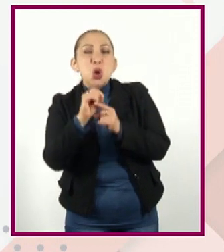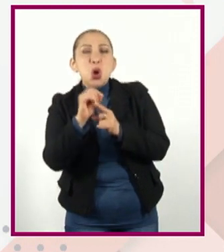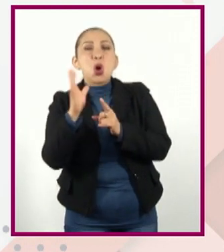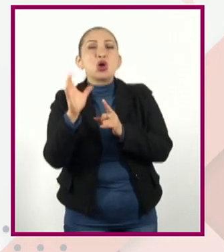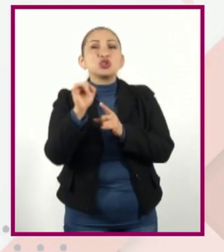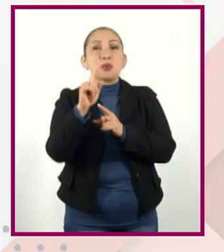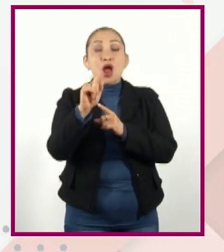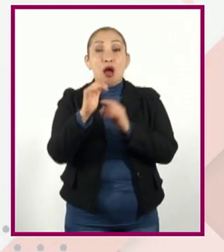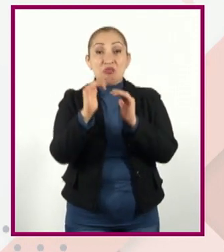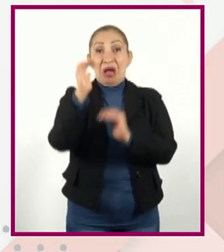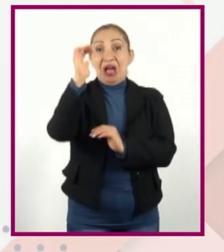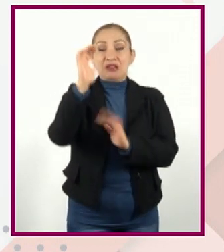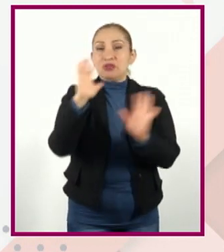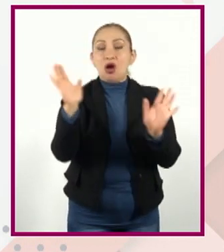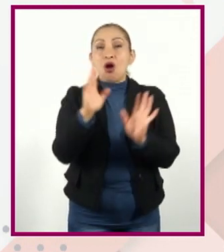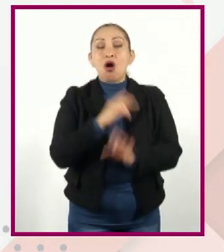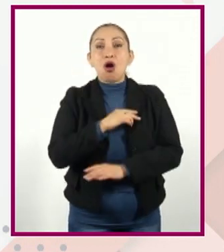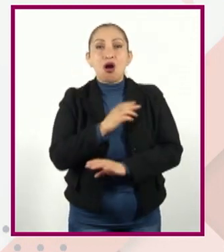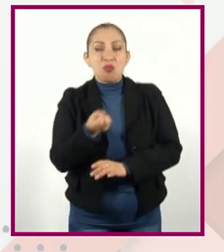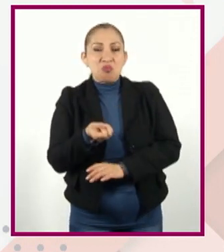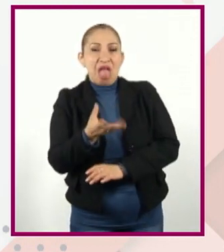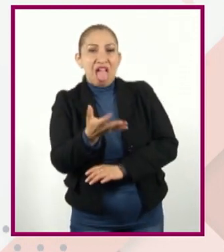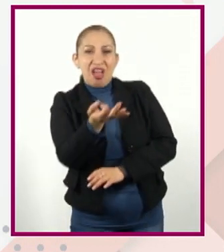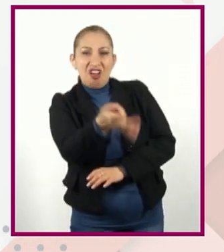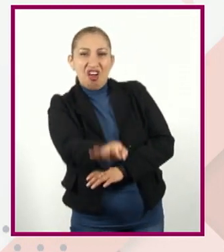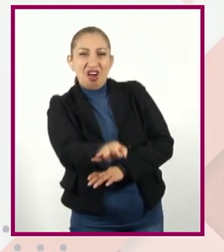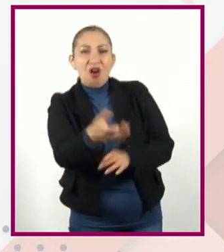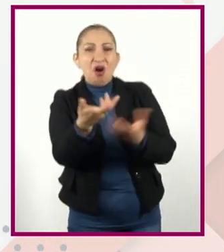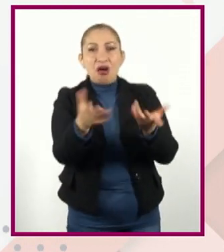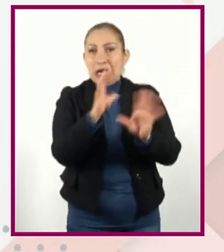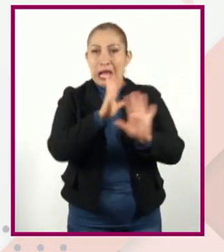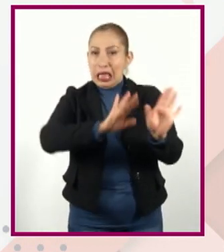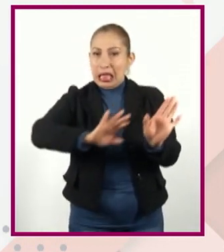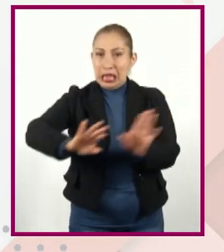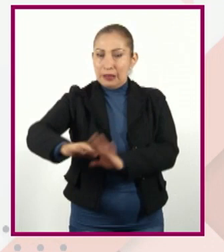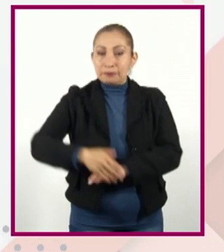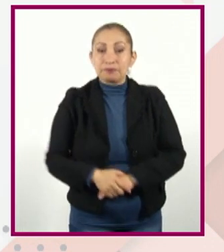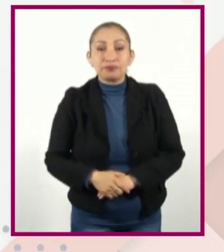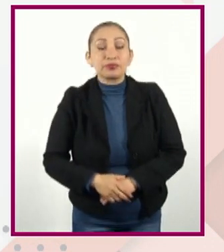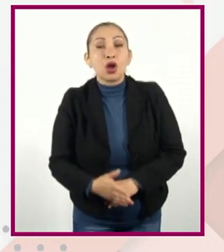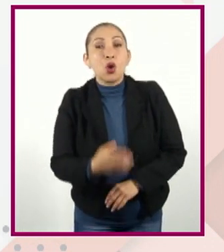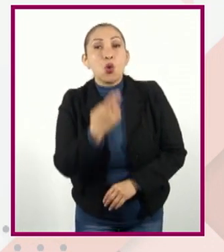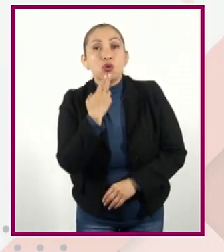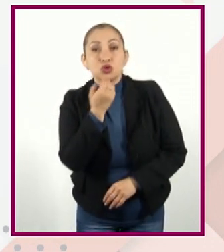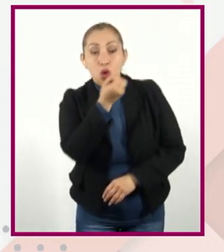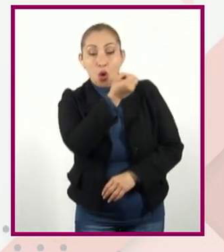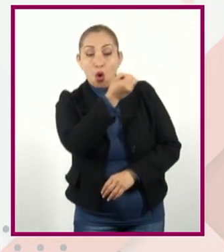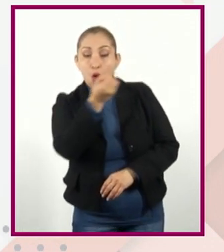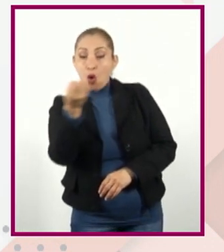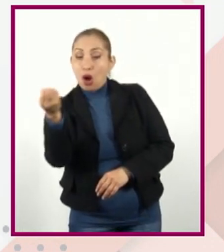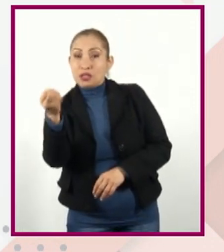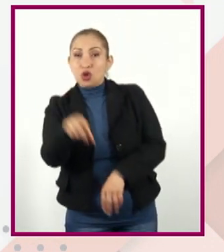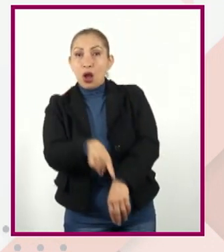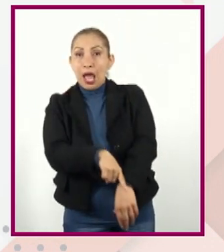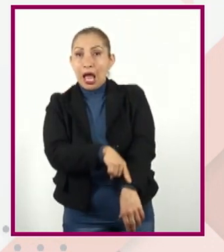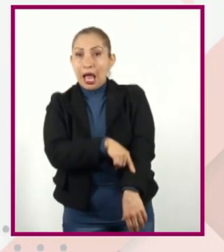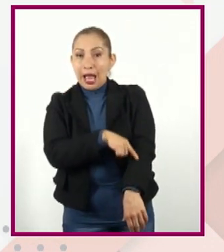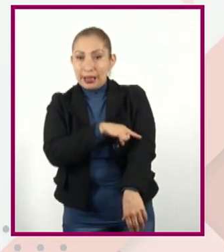Ausencia de muletillas, vulgarismos o modismos. Empleo de frases u oraciones